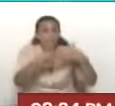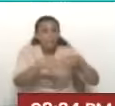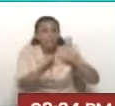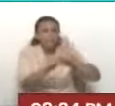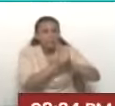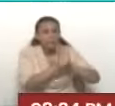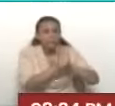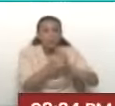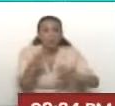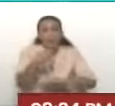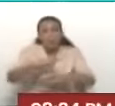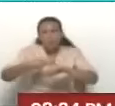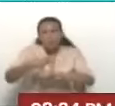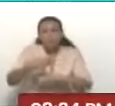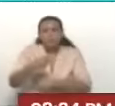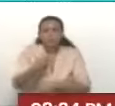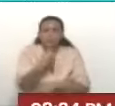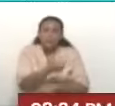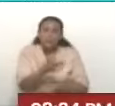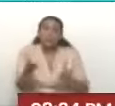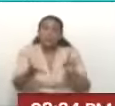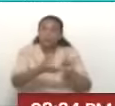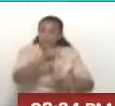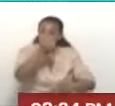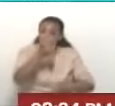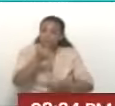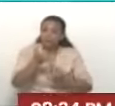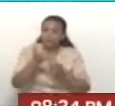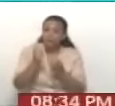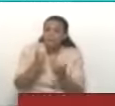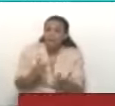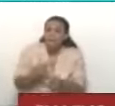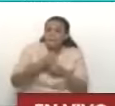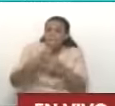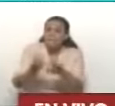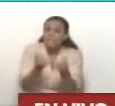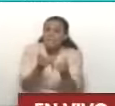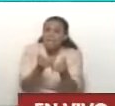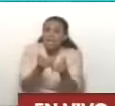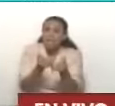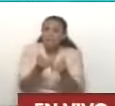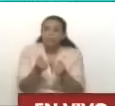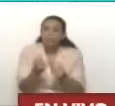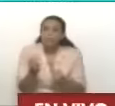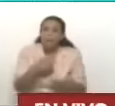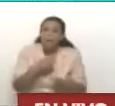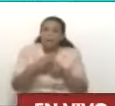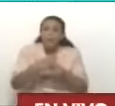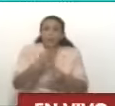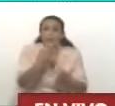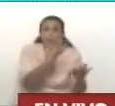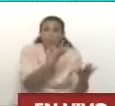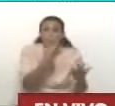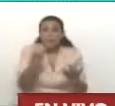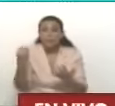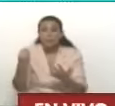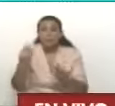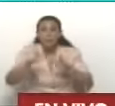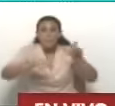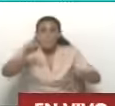lo digo al gobernador, logramos financiar a más de 900